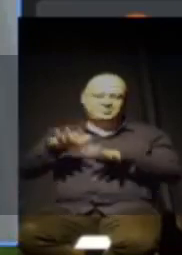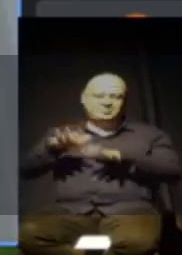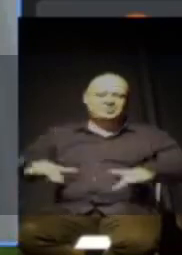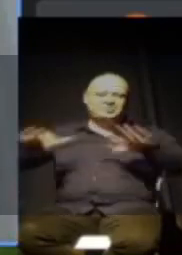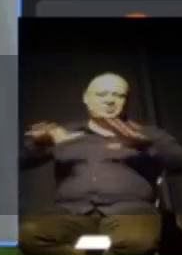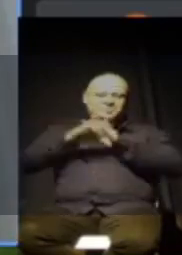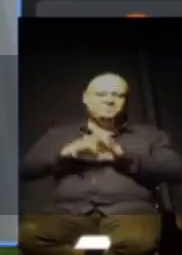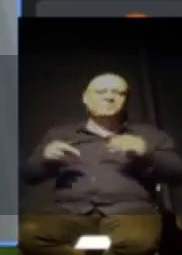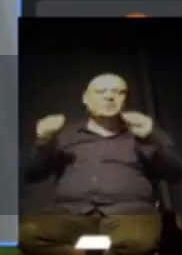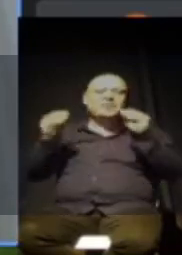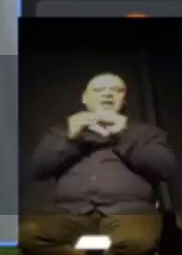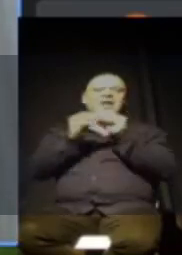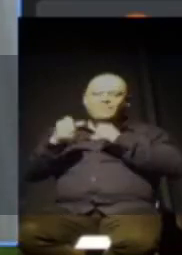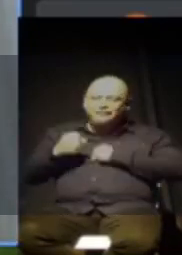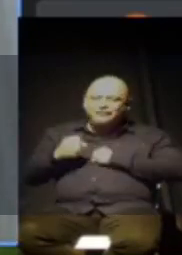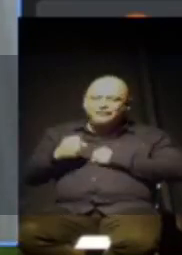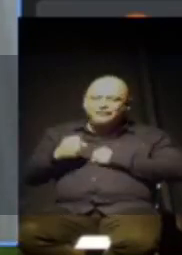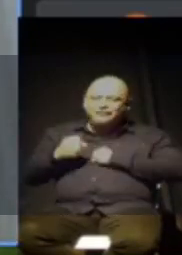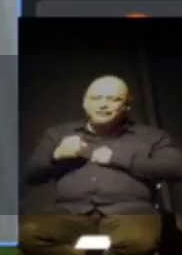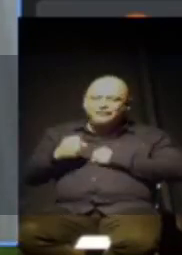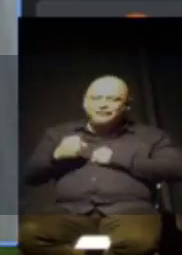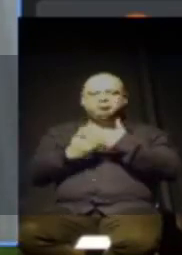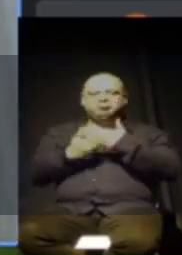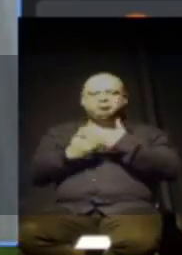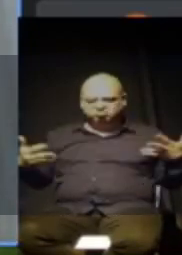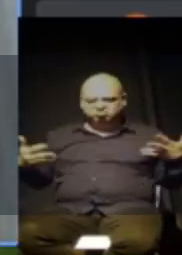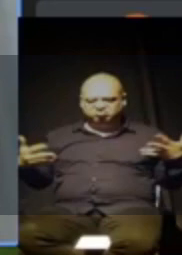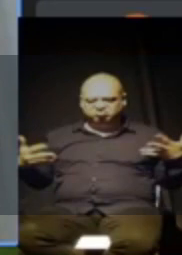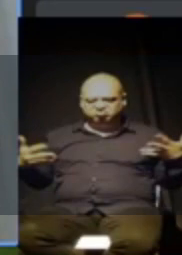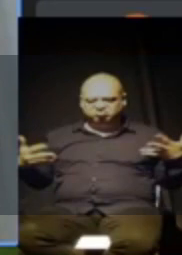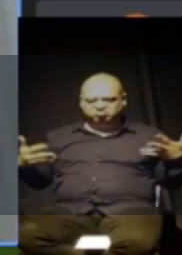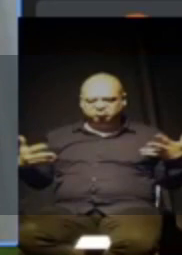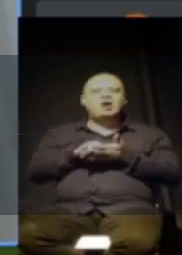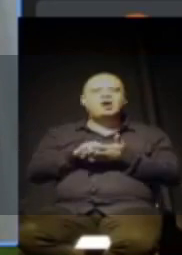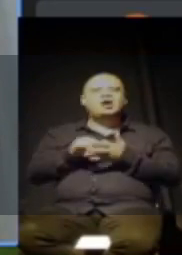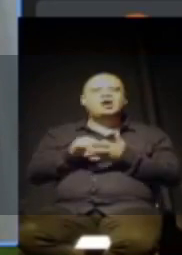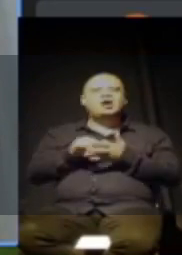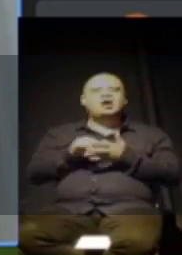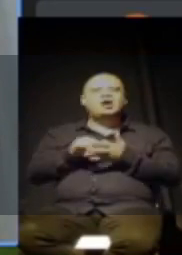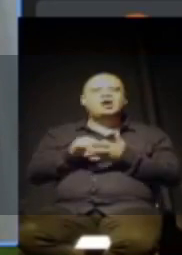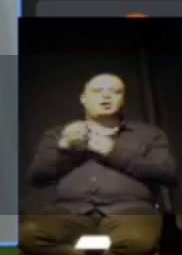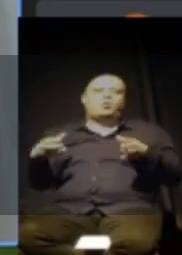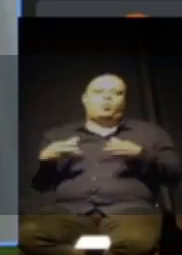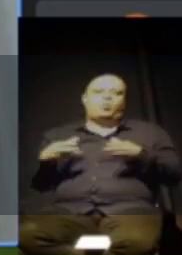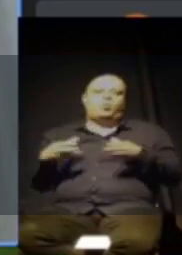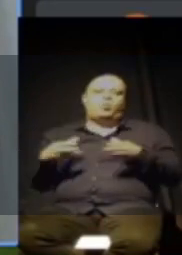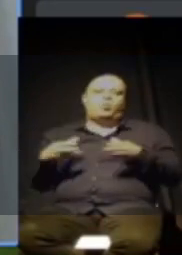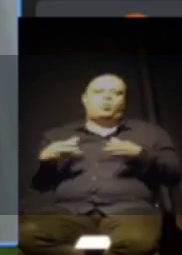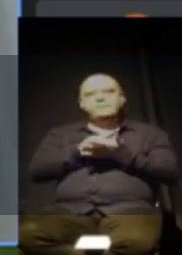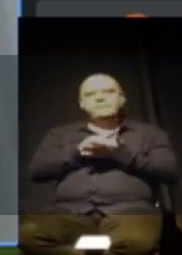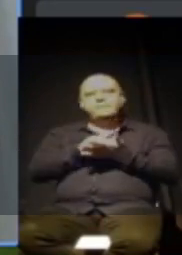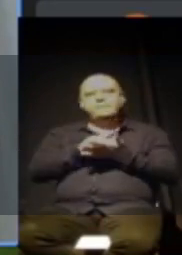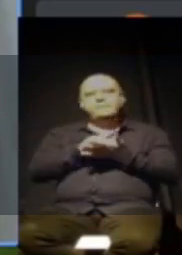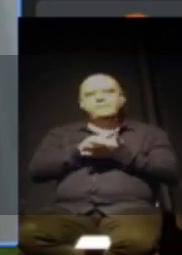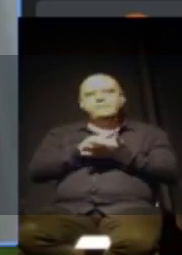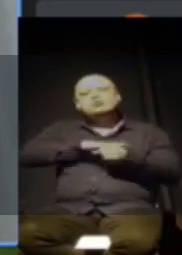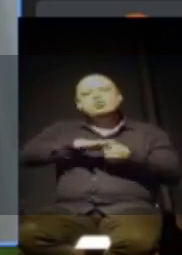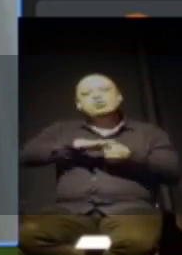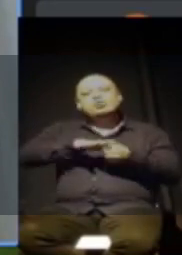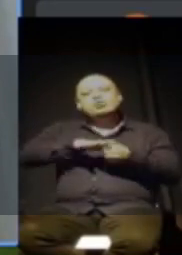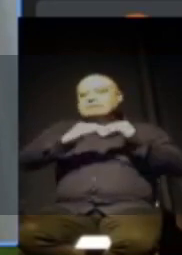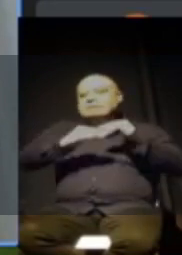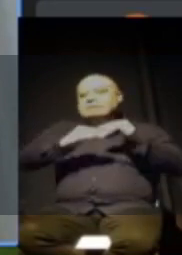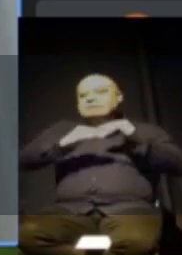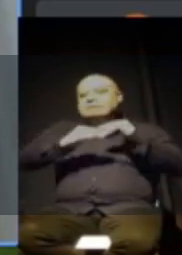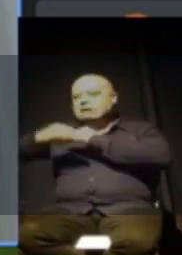diferenciados, pero forzados a convivir asimétricamente en la misma sociedad, a saber, en situaciones de inequidad